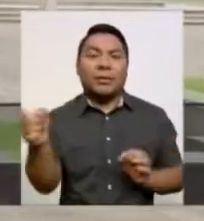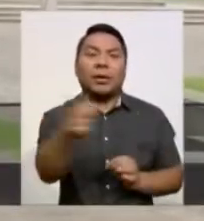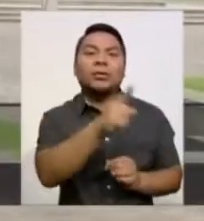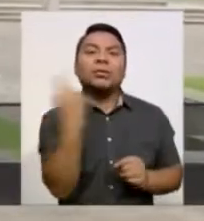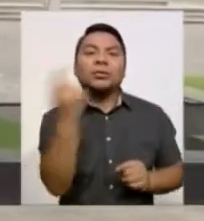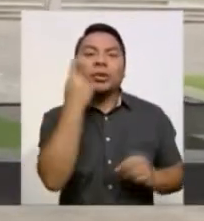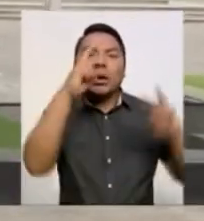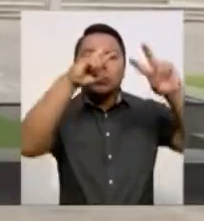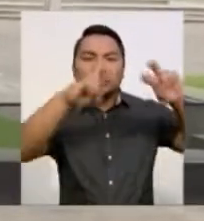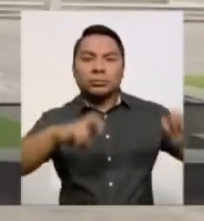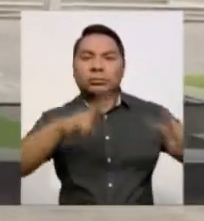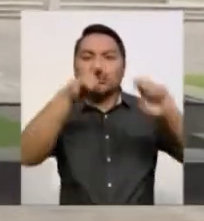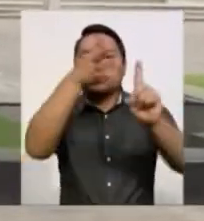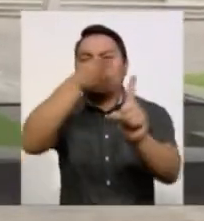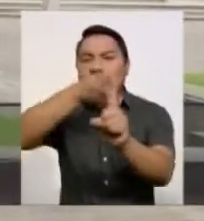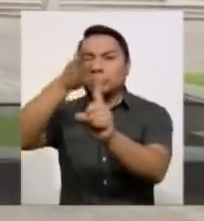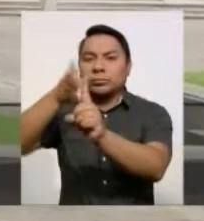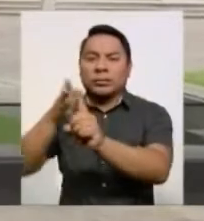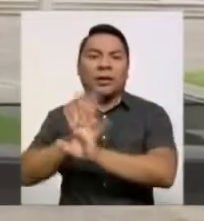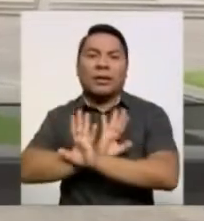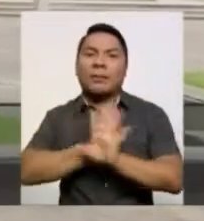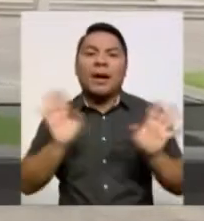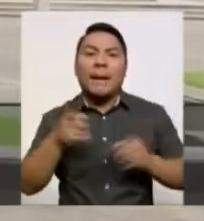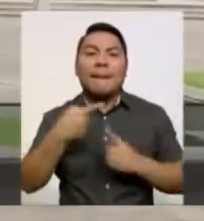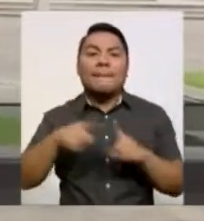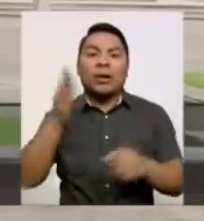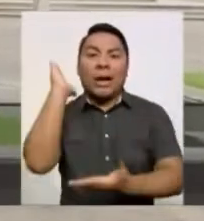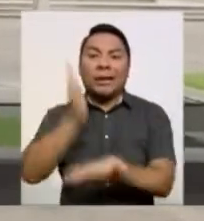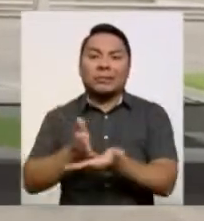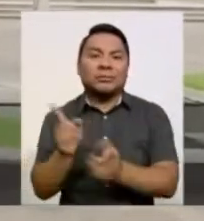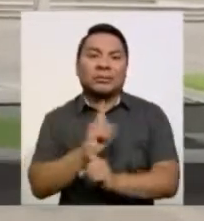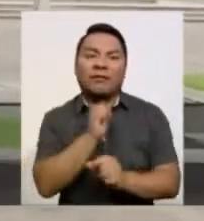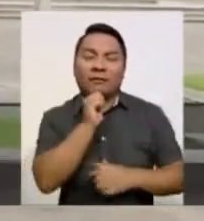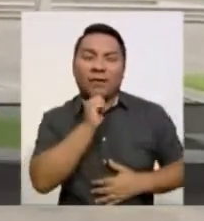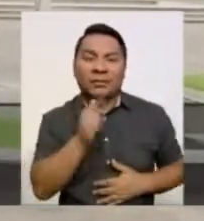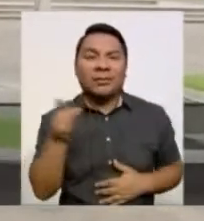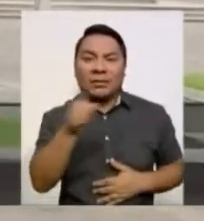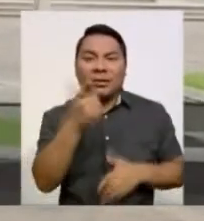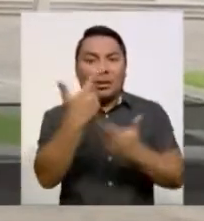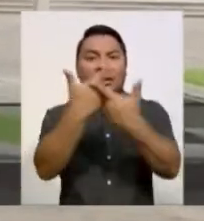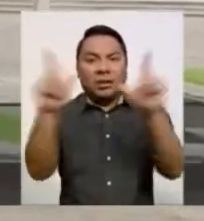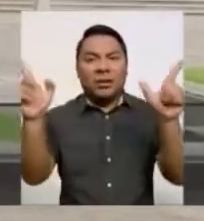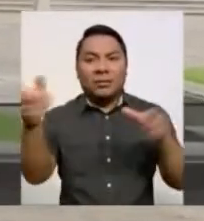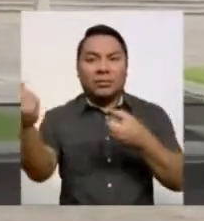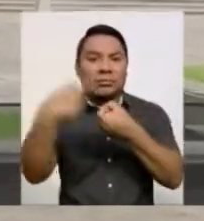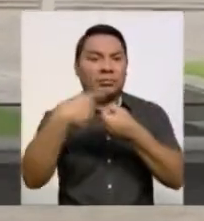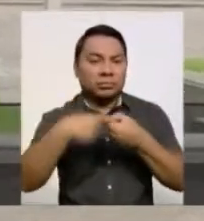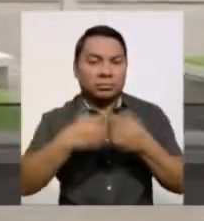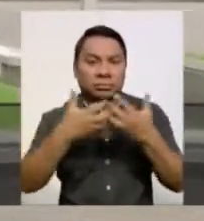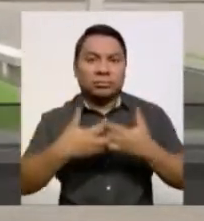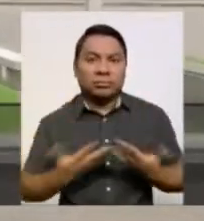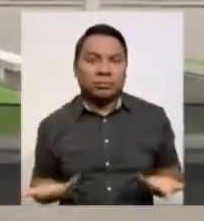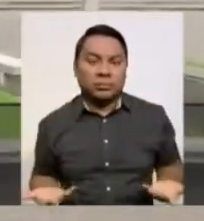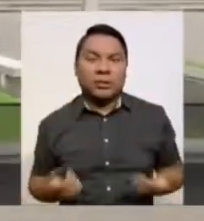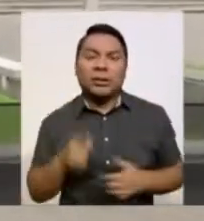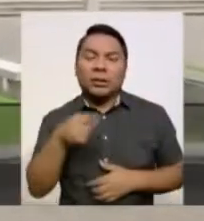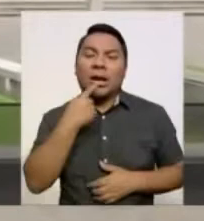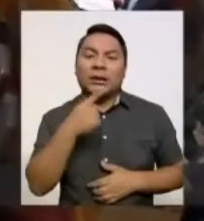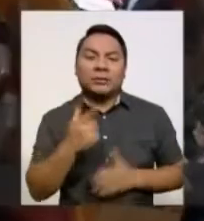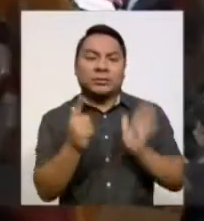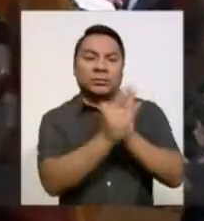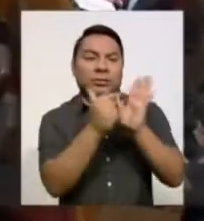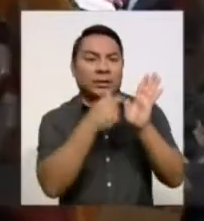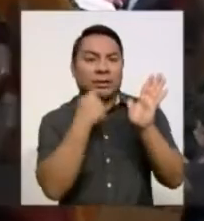proceso de licitación. El que lo haga, la empresa lo enjuicia y la gana. Así es el ordenamiento legal